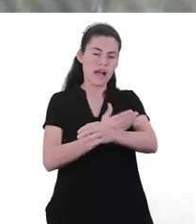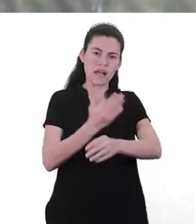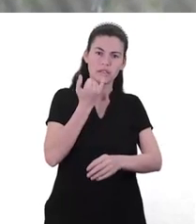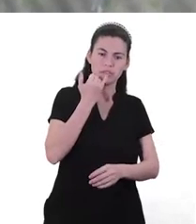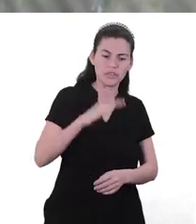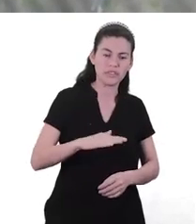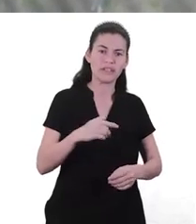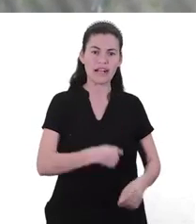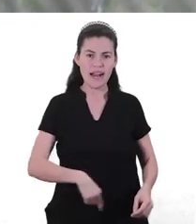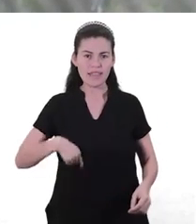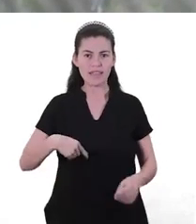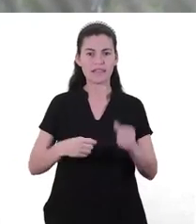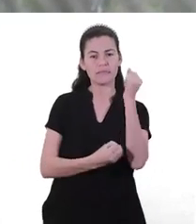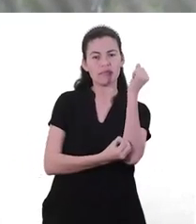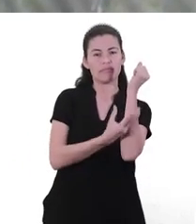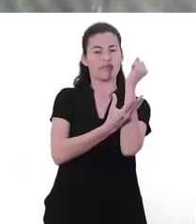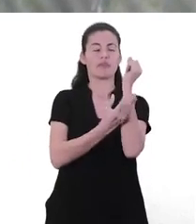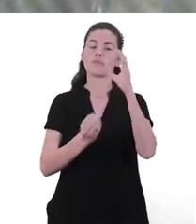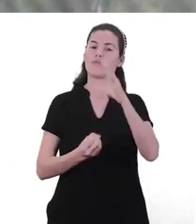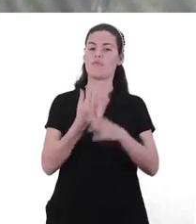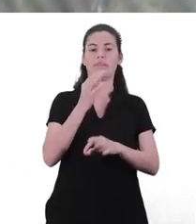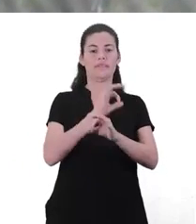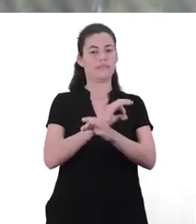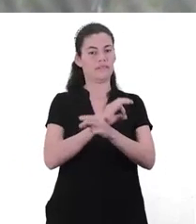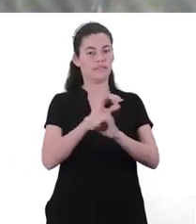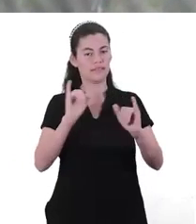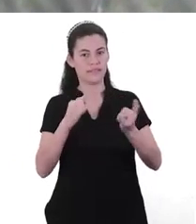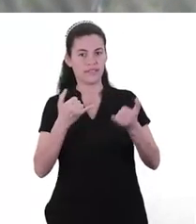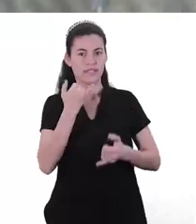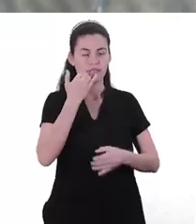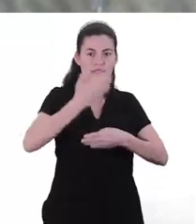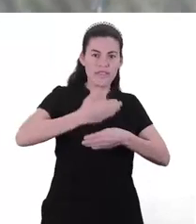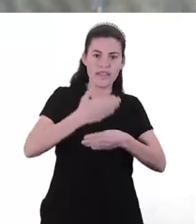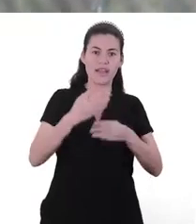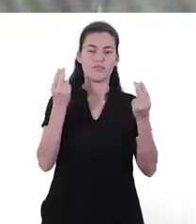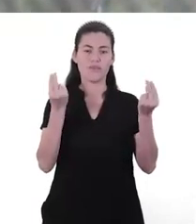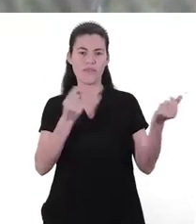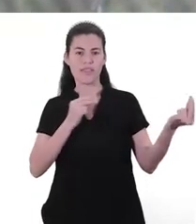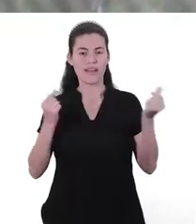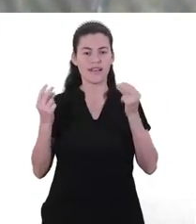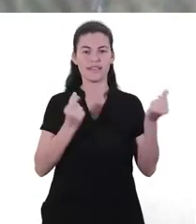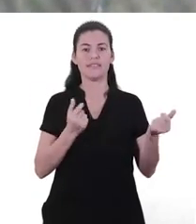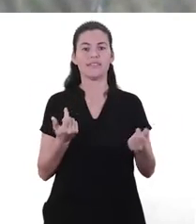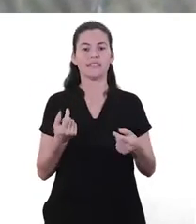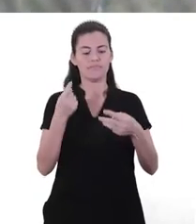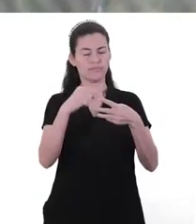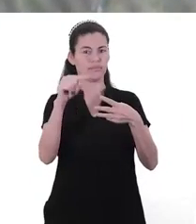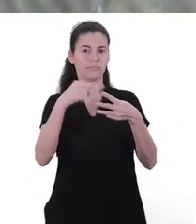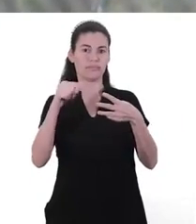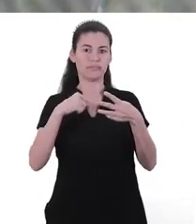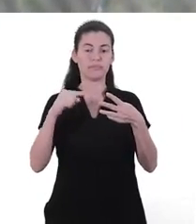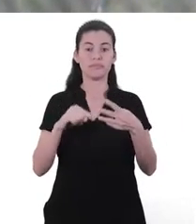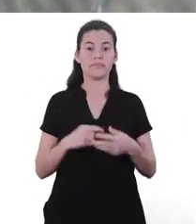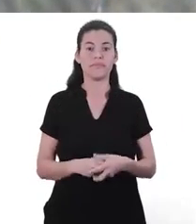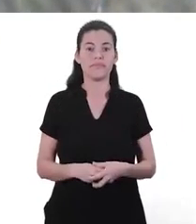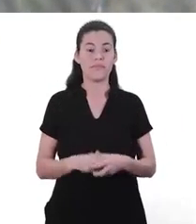desde jardín, primer grado, ya se implementa también todo lo que tenga que ver con teatro, danza. Es muy bueno, eso ayuda mucho